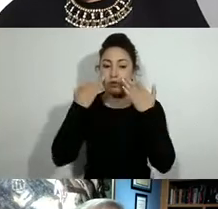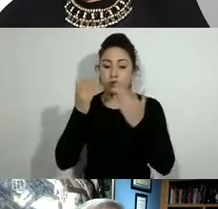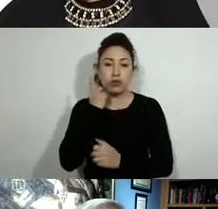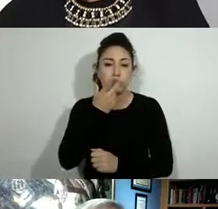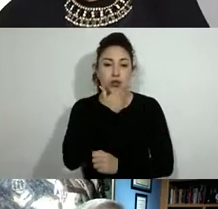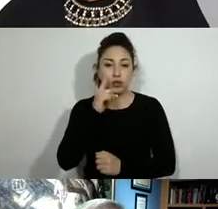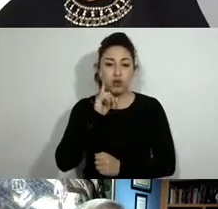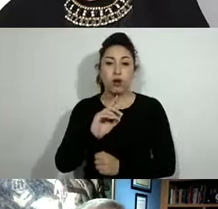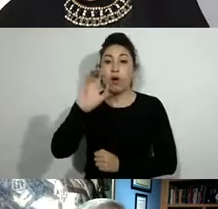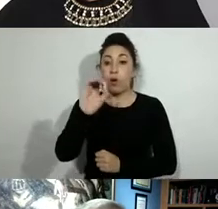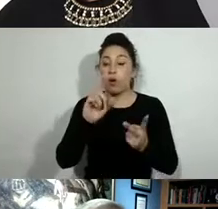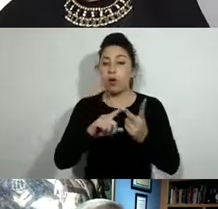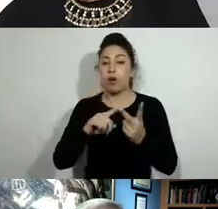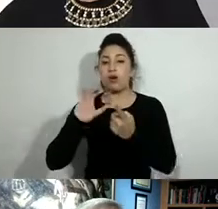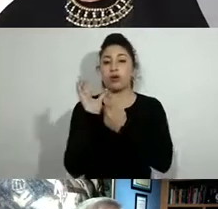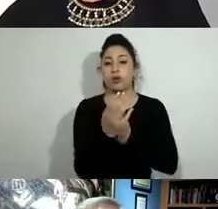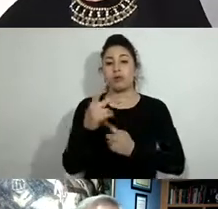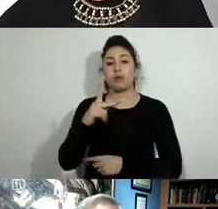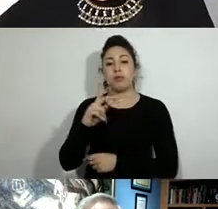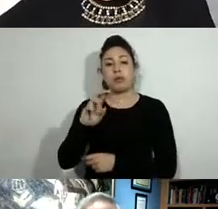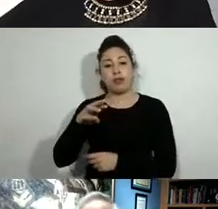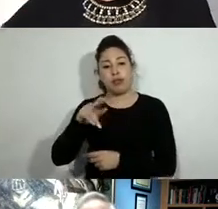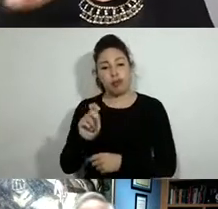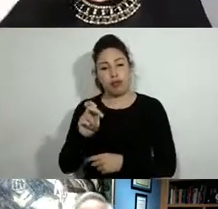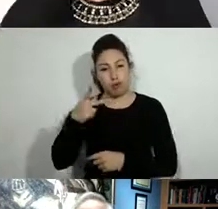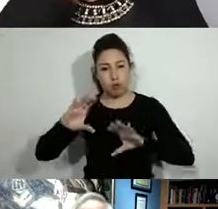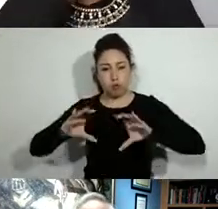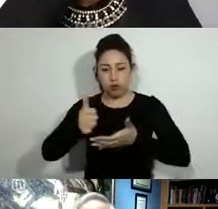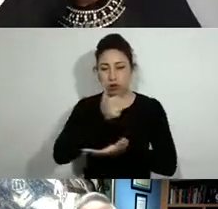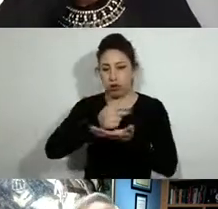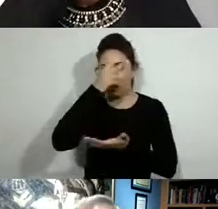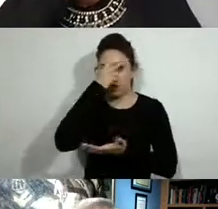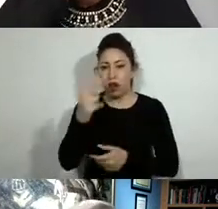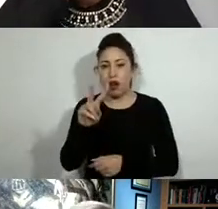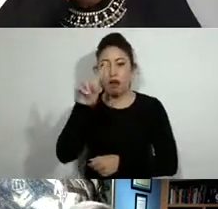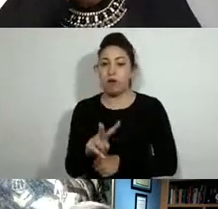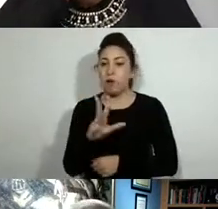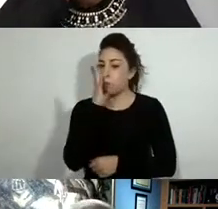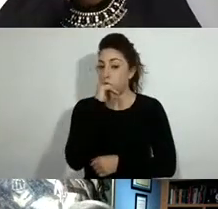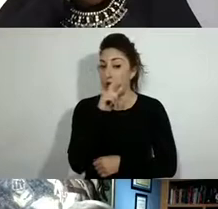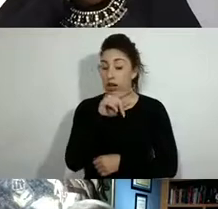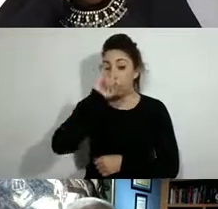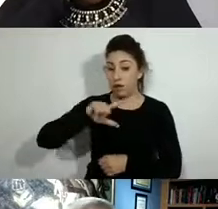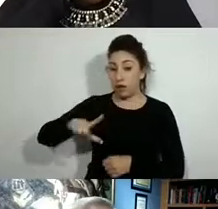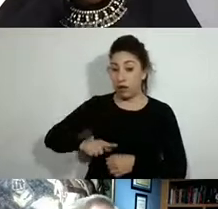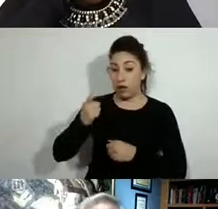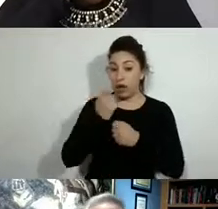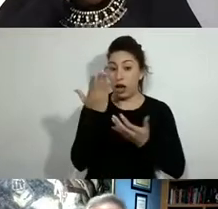Comisión Permanente del Congreso. No se puede pasar de una manera directa, nunca ha sido